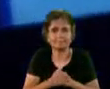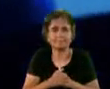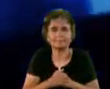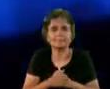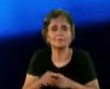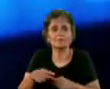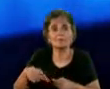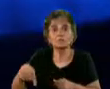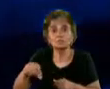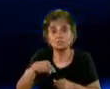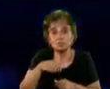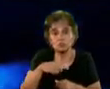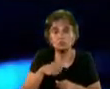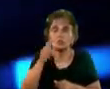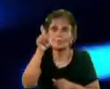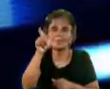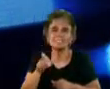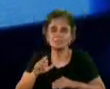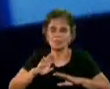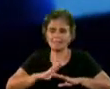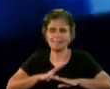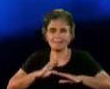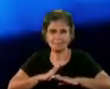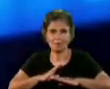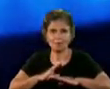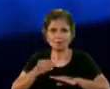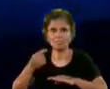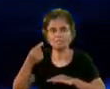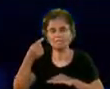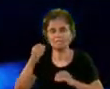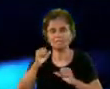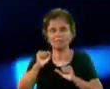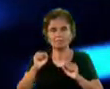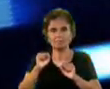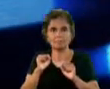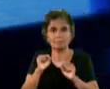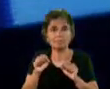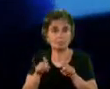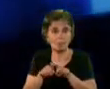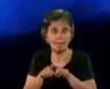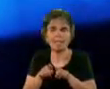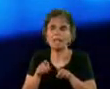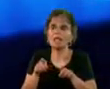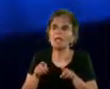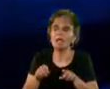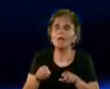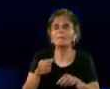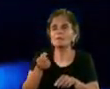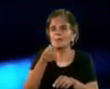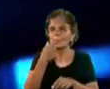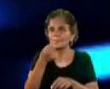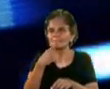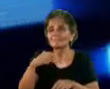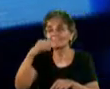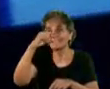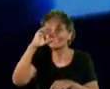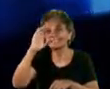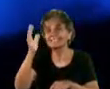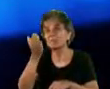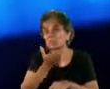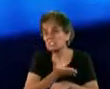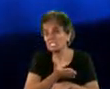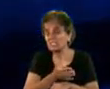Cuando nosotros tenemos un deportista que tiene epilepsia y está medicado, 70% de los epilépticos no tienen ni siquiera